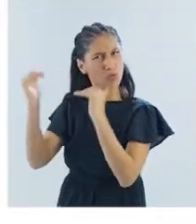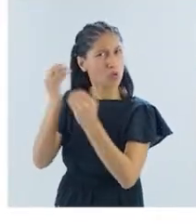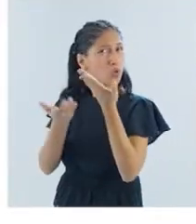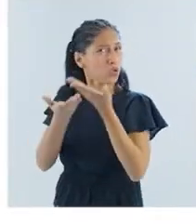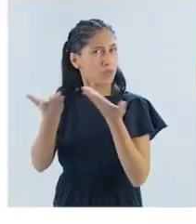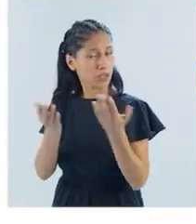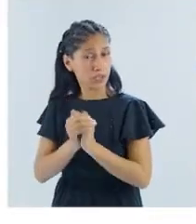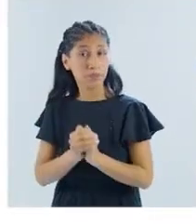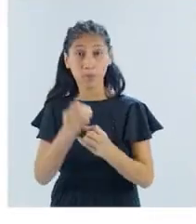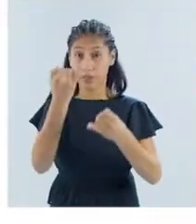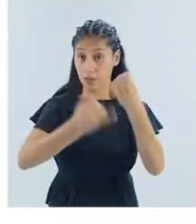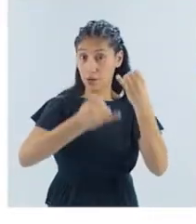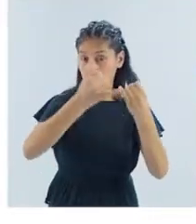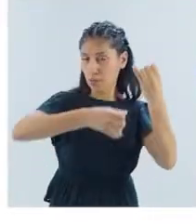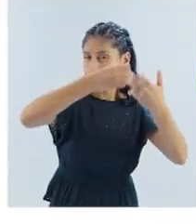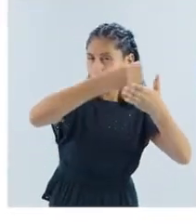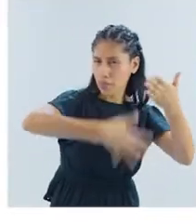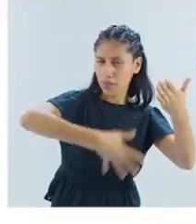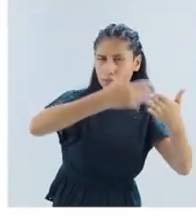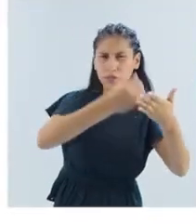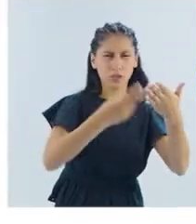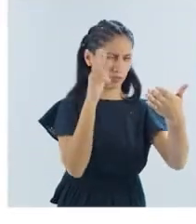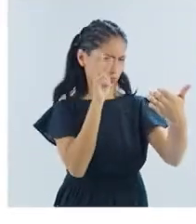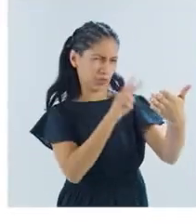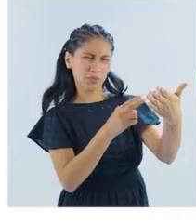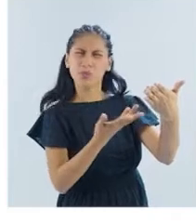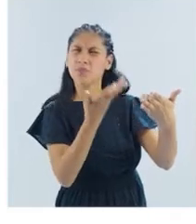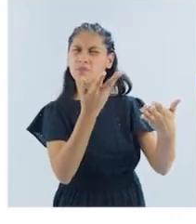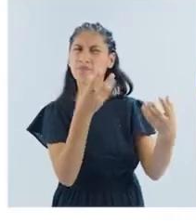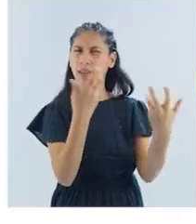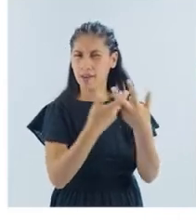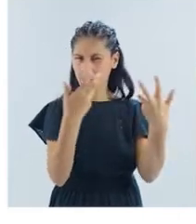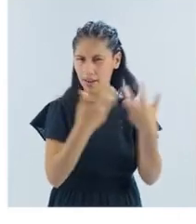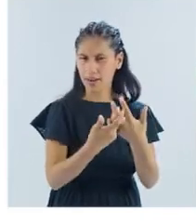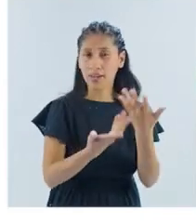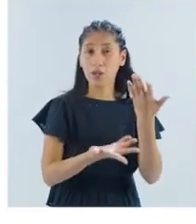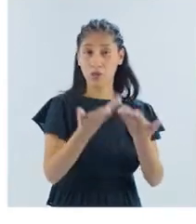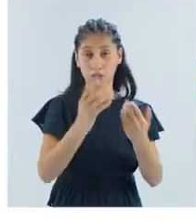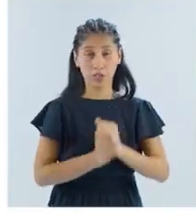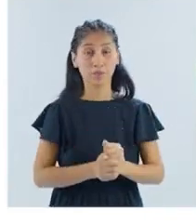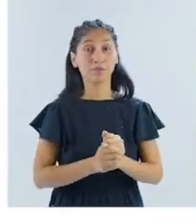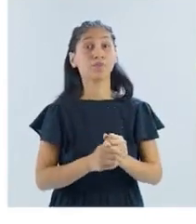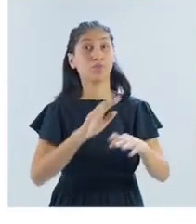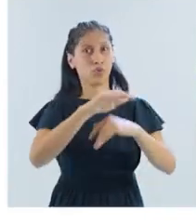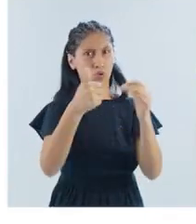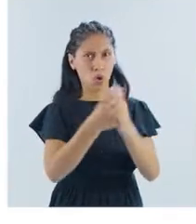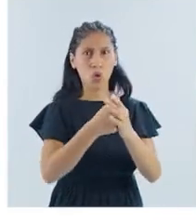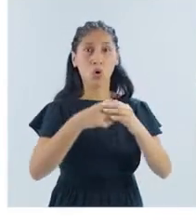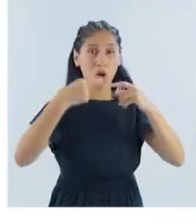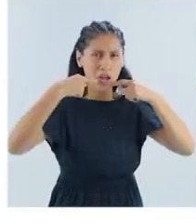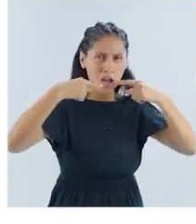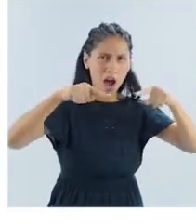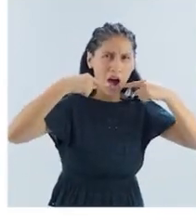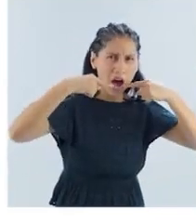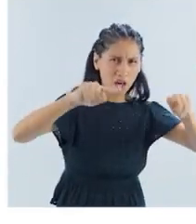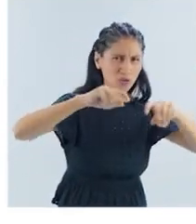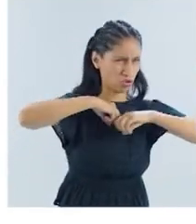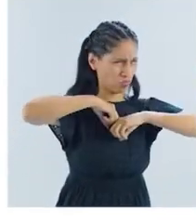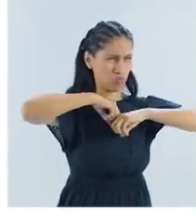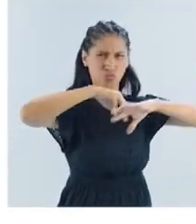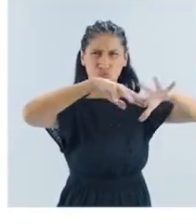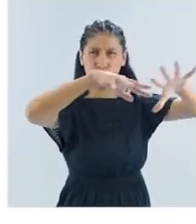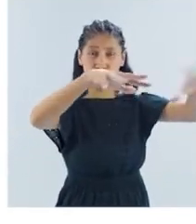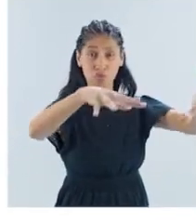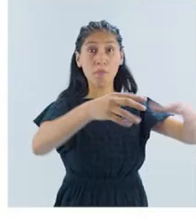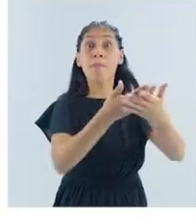Amaru, porque el último tipo de texto argumentativo que veremos precisamente son los publicitarios, donde